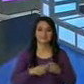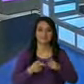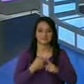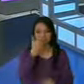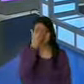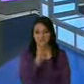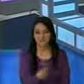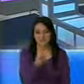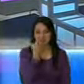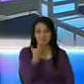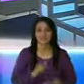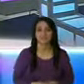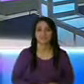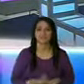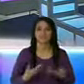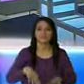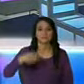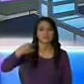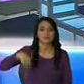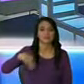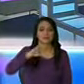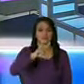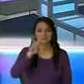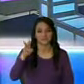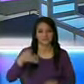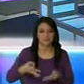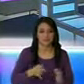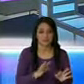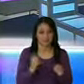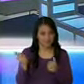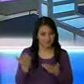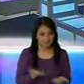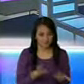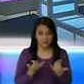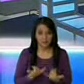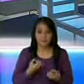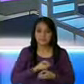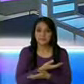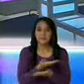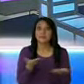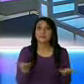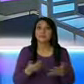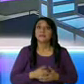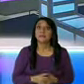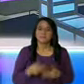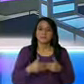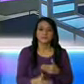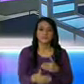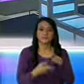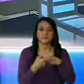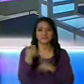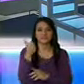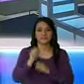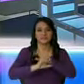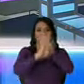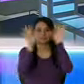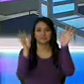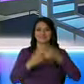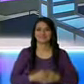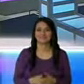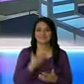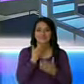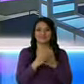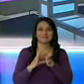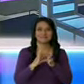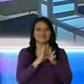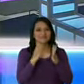oyentes, muy buenos días y estamos miércoles 22 de febrero. Bienvenidos a esta emisión informativa que durará hasta las 10 de la mañana. Y aquí estamos, gracias Berito